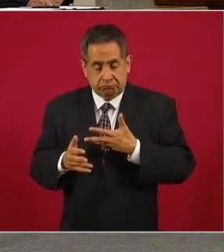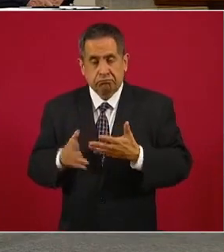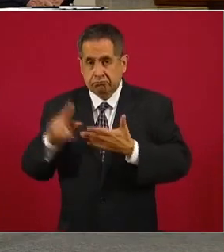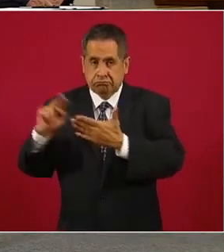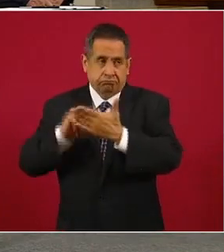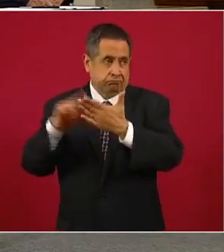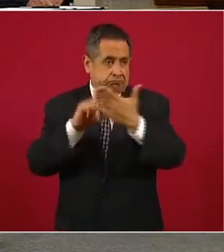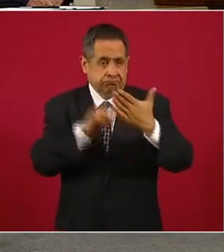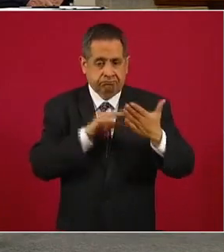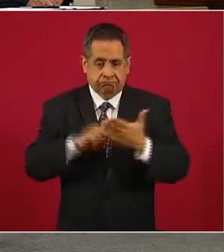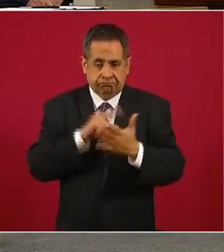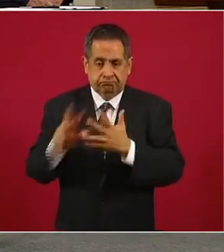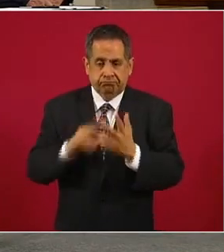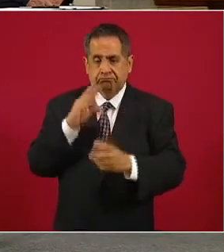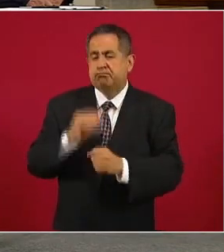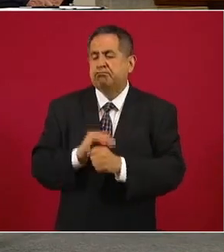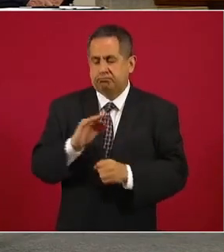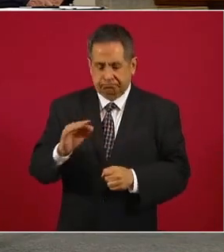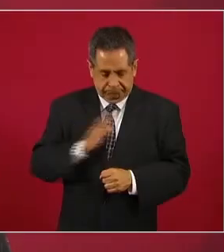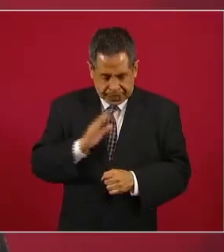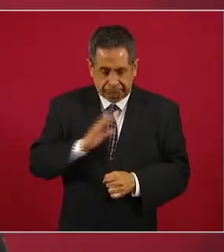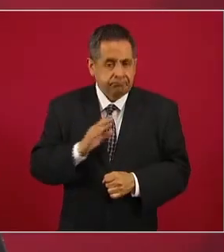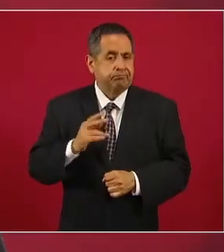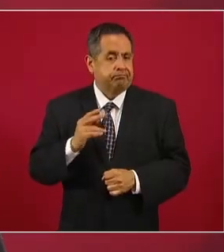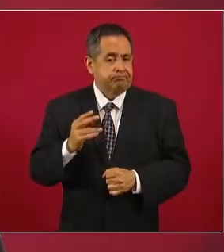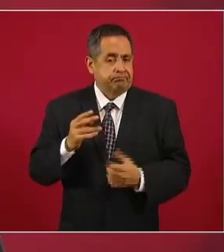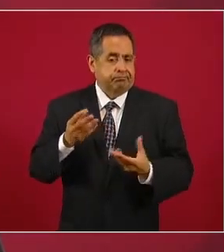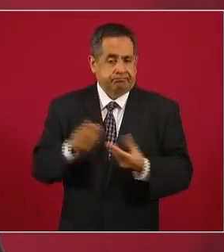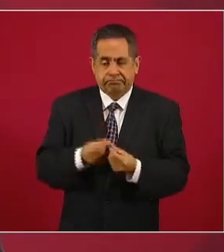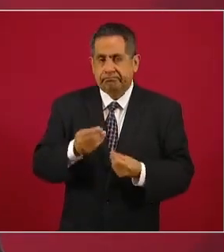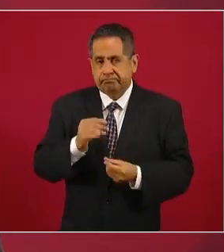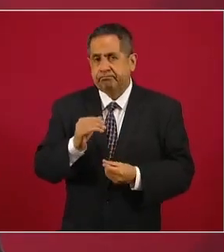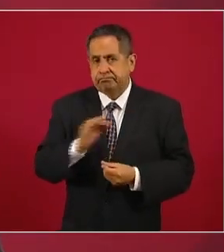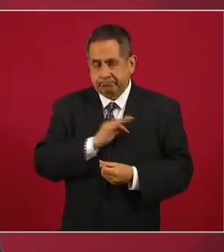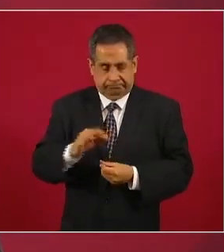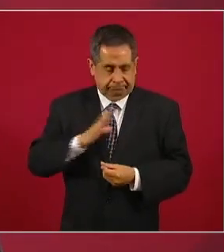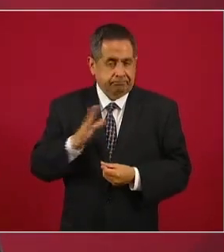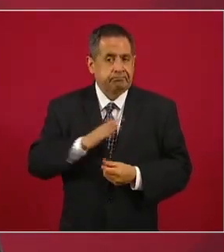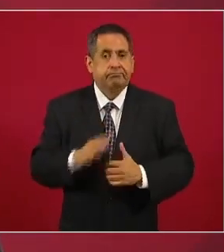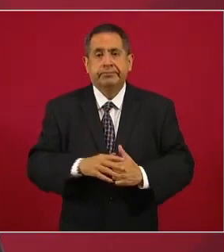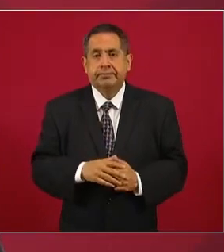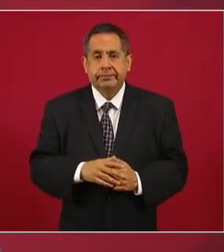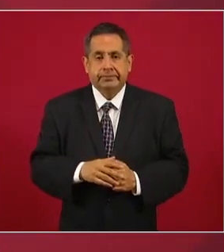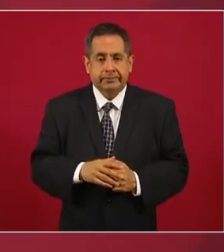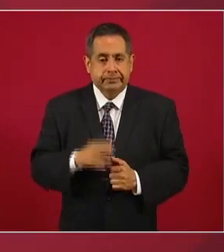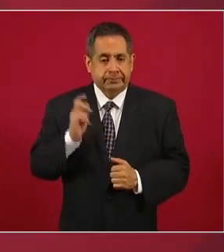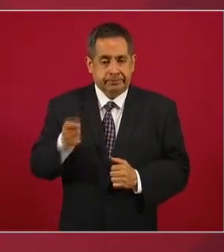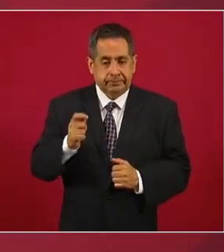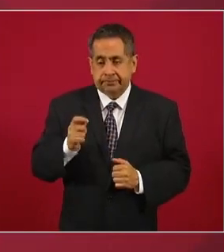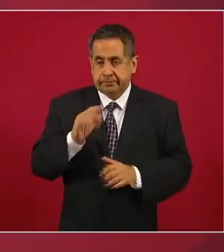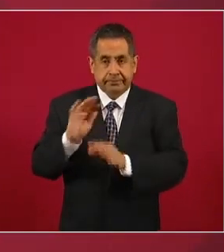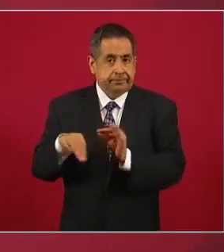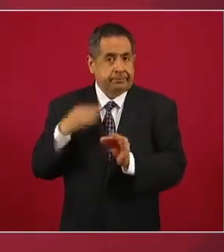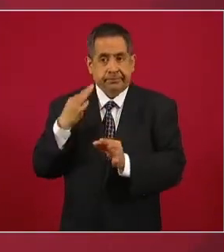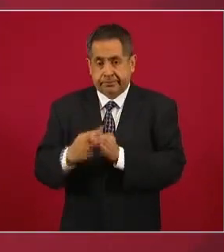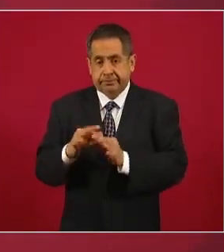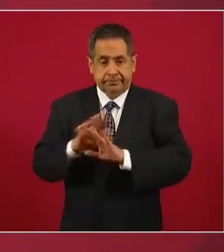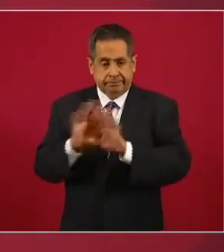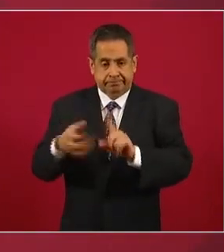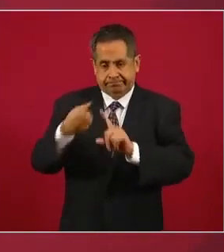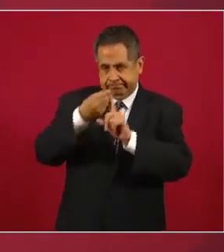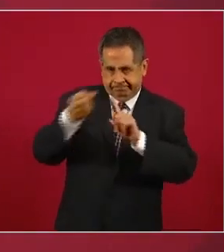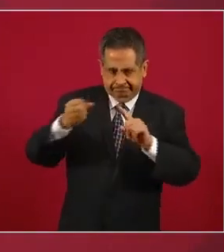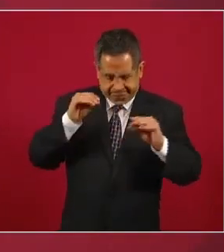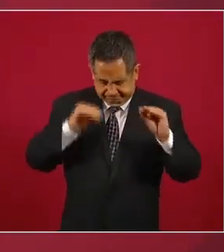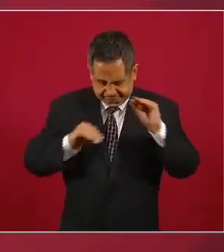las firmas que se requieren, que ya están